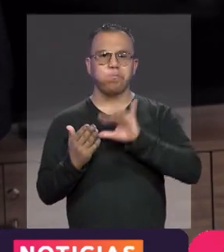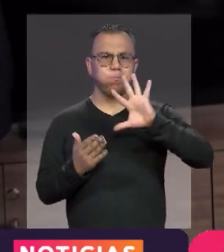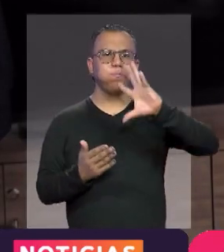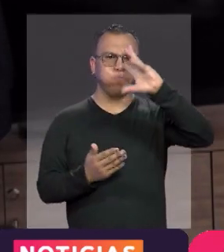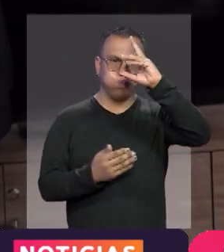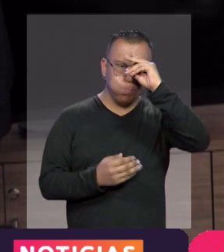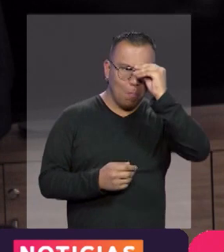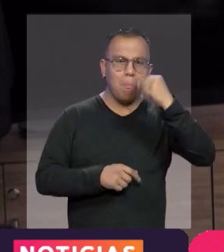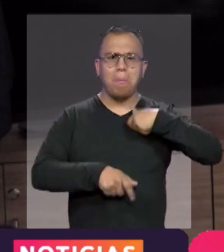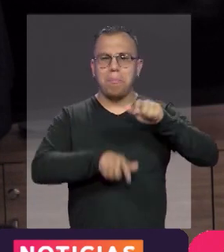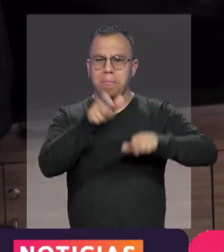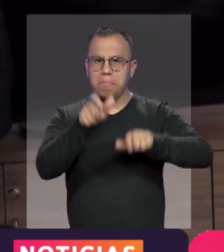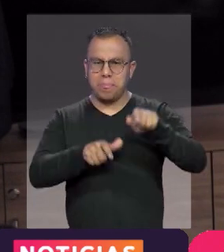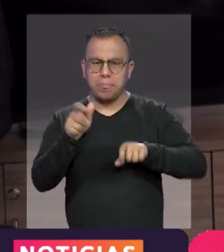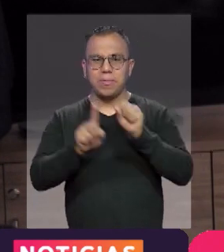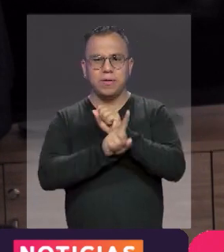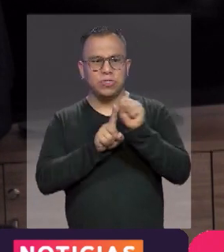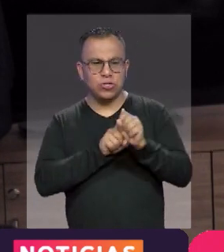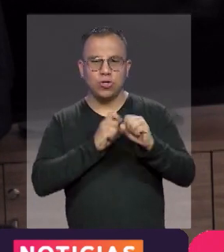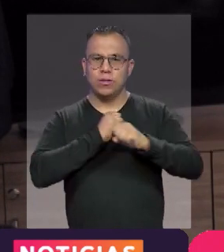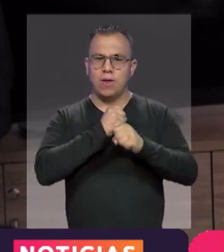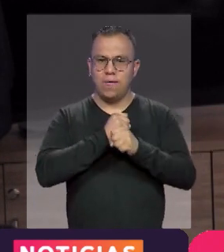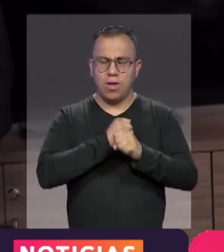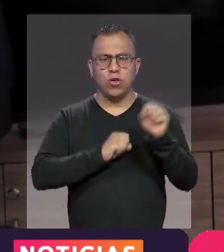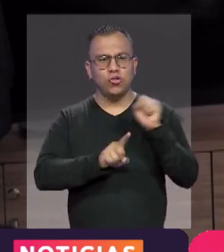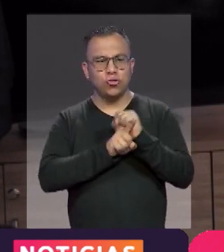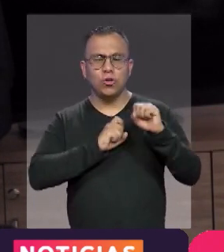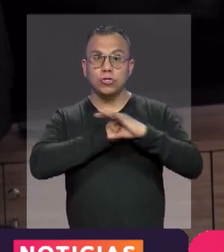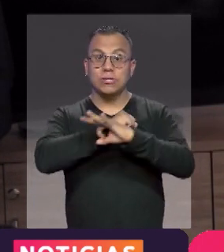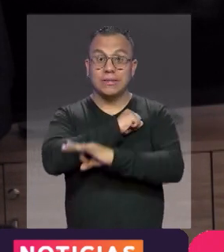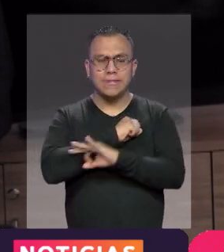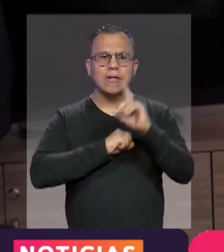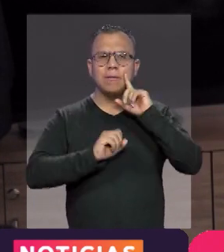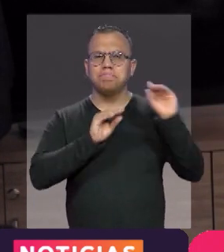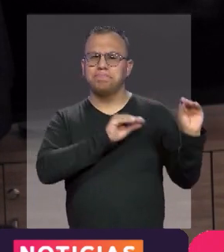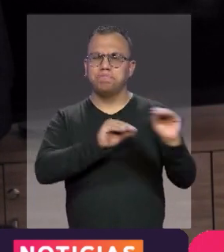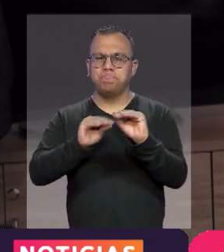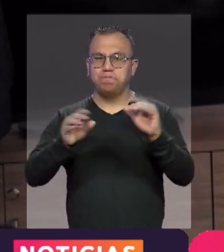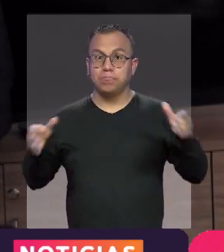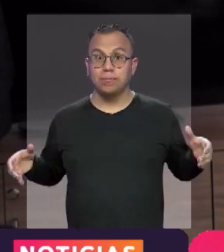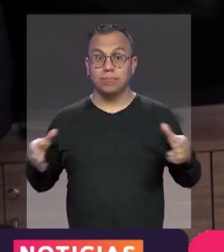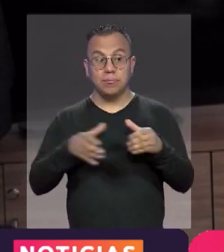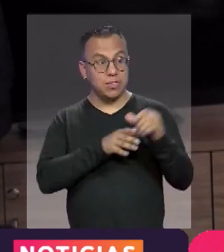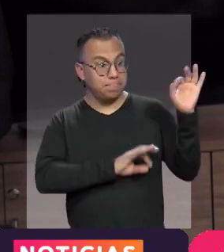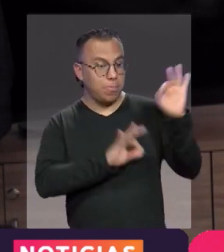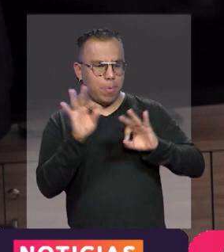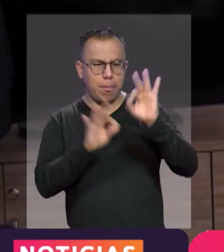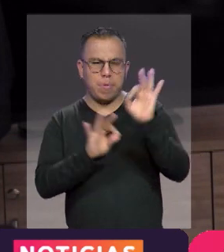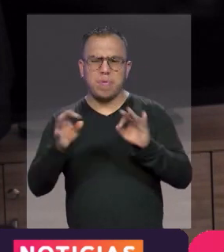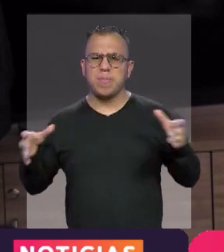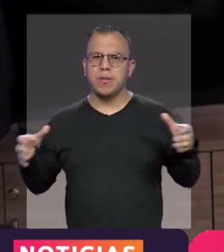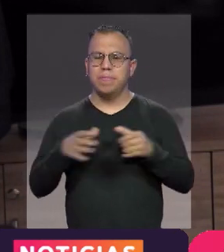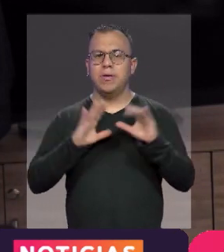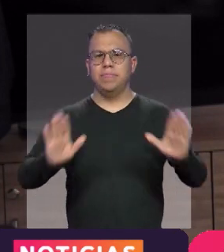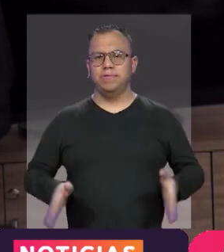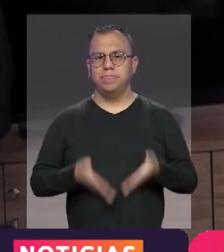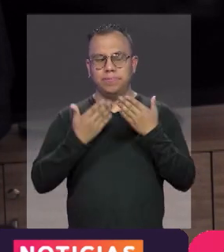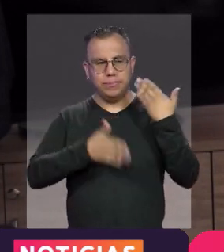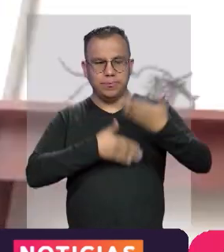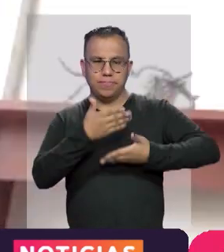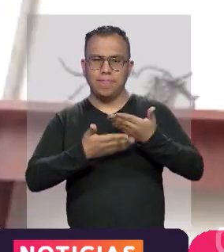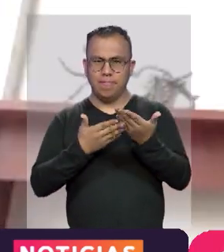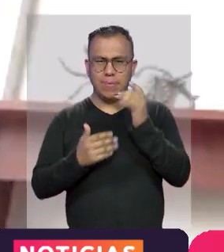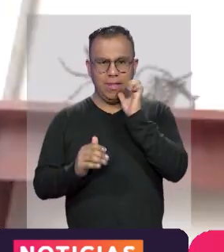interdisciplinario de abogados, de trabajadores sociales, de psicólogos, que son los que los capacitan y los van programando para la reparación con la